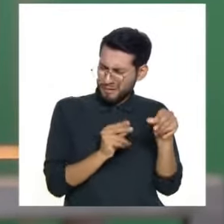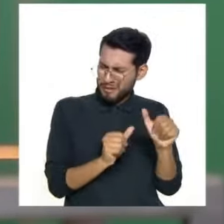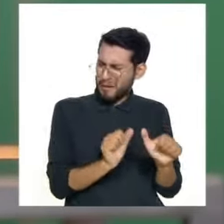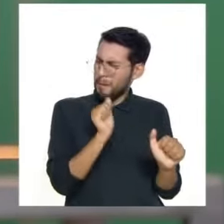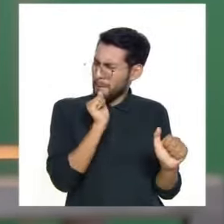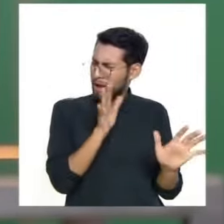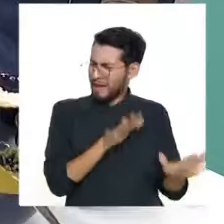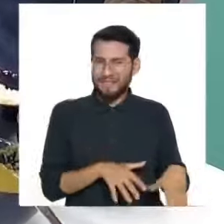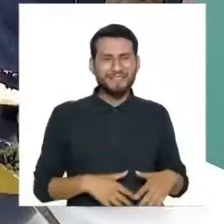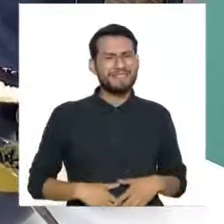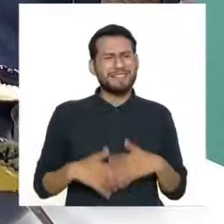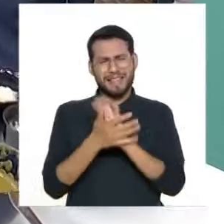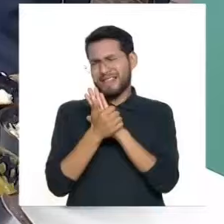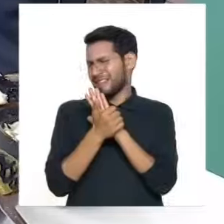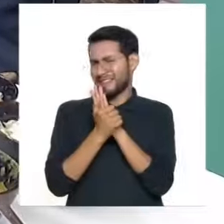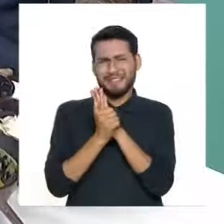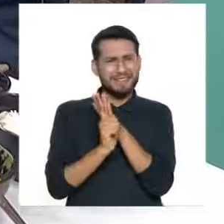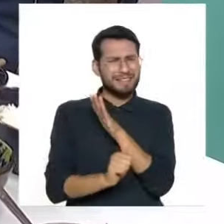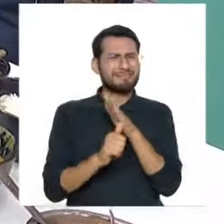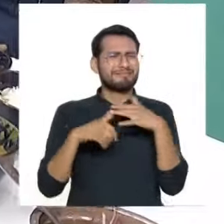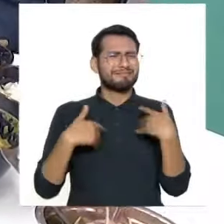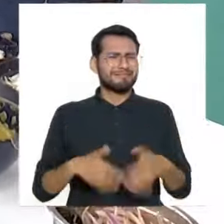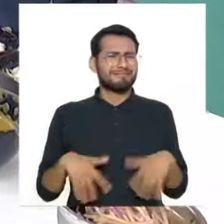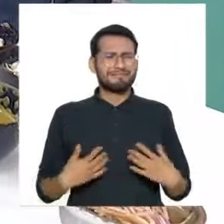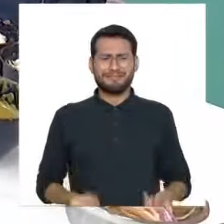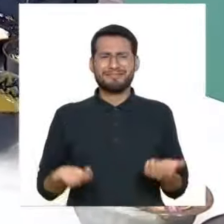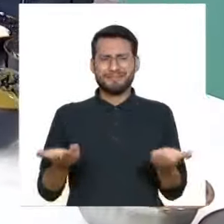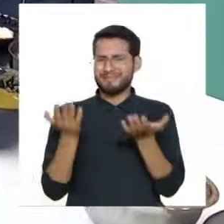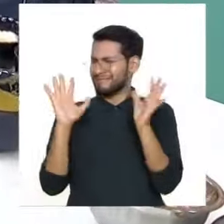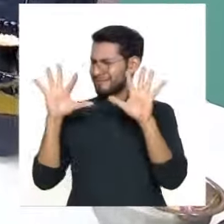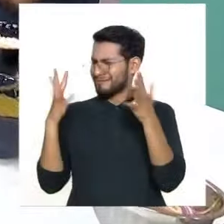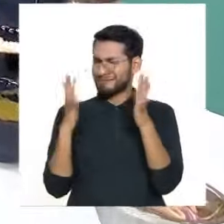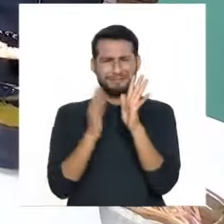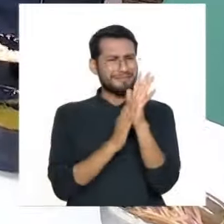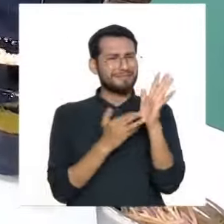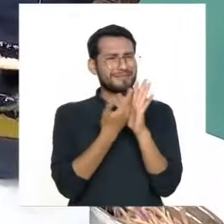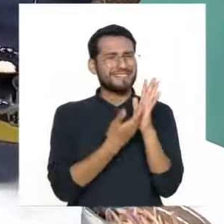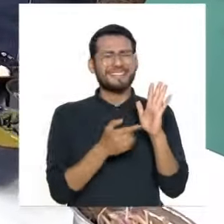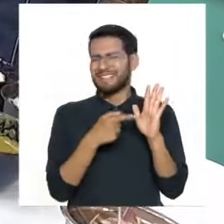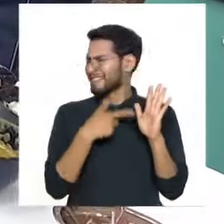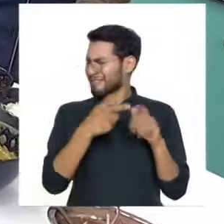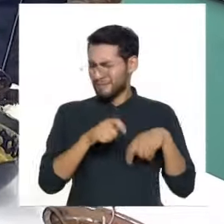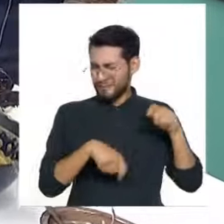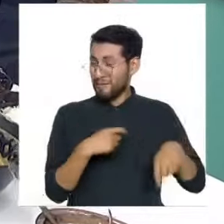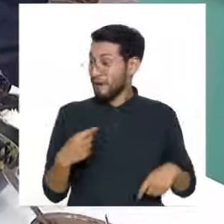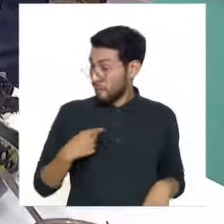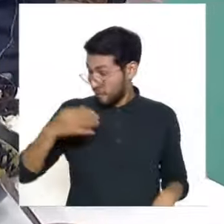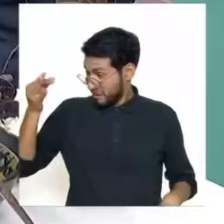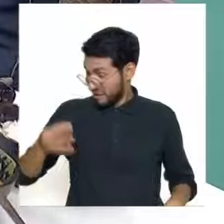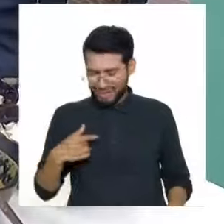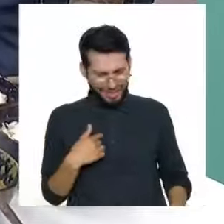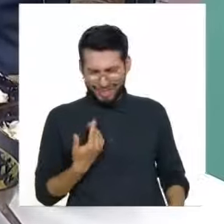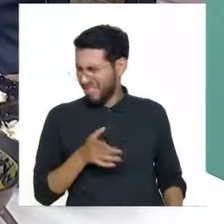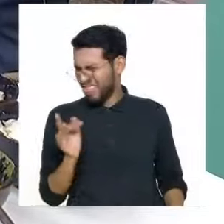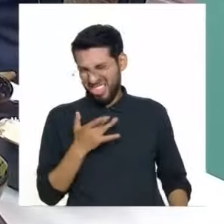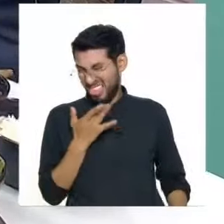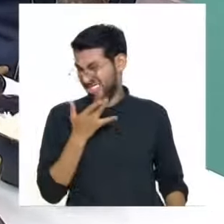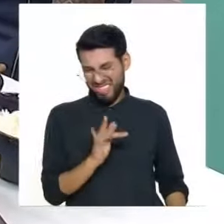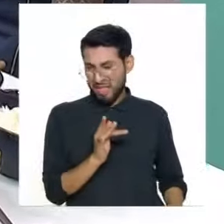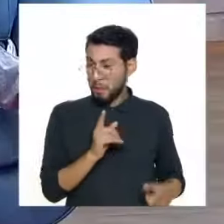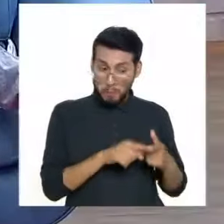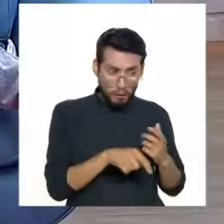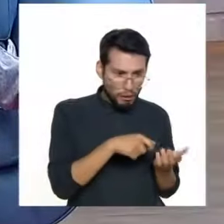bendita El Talento lo tiene Pero y lo que prepare mira que me ha hecho comer cosas que realmente yo de ninguna manera